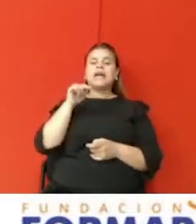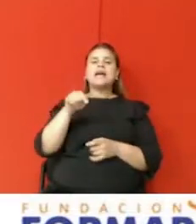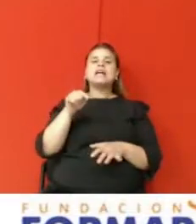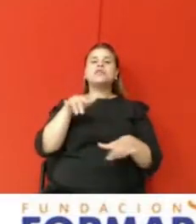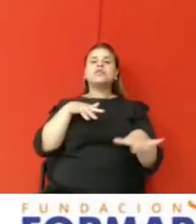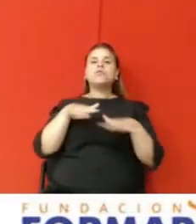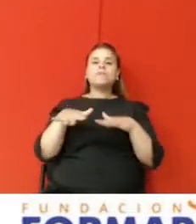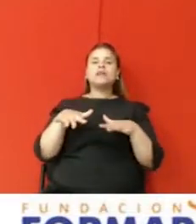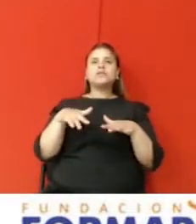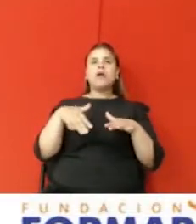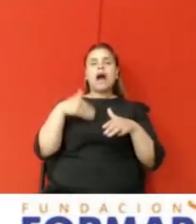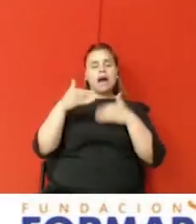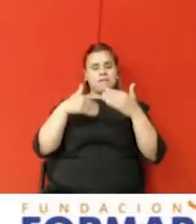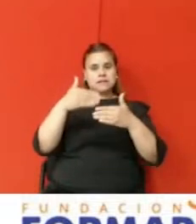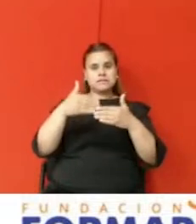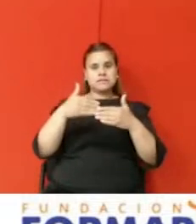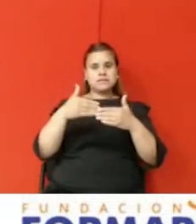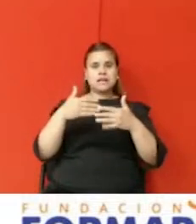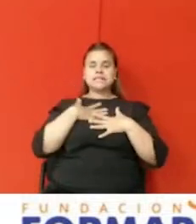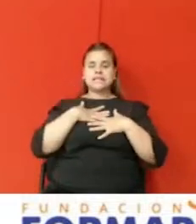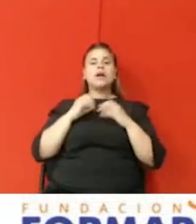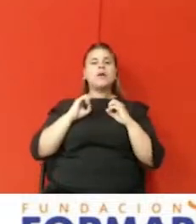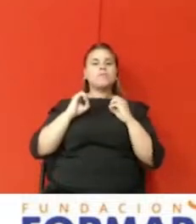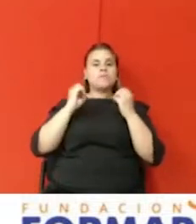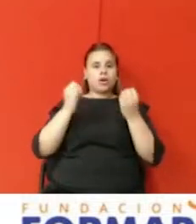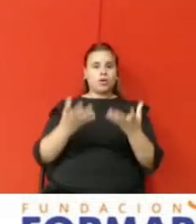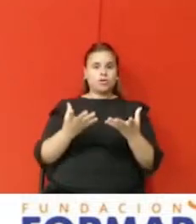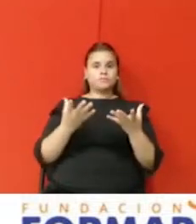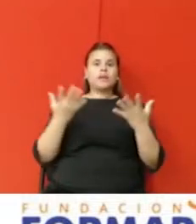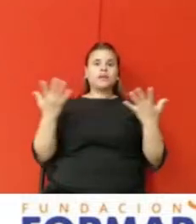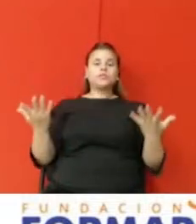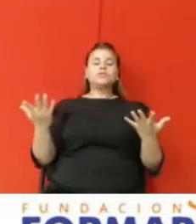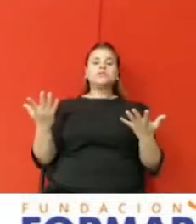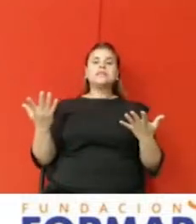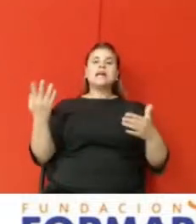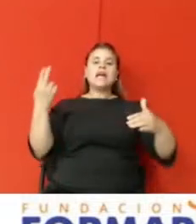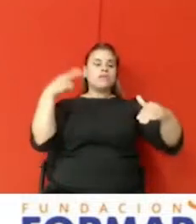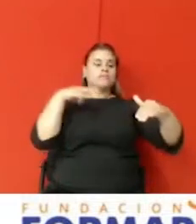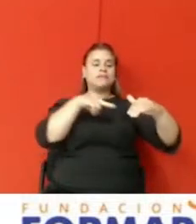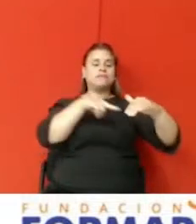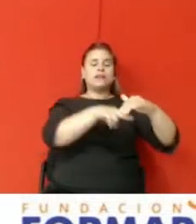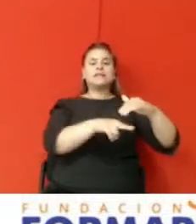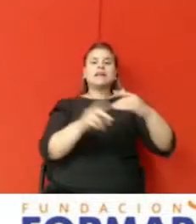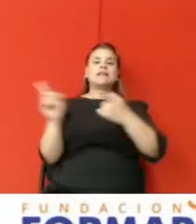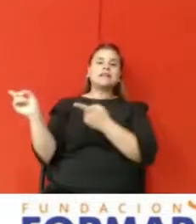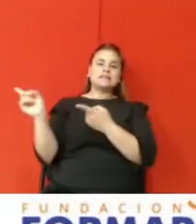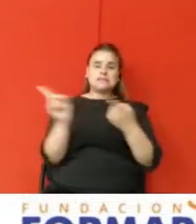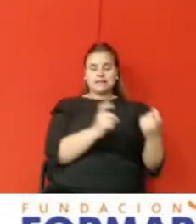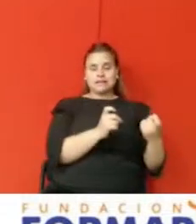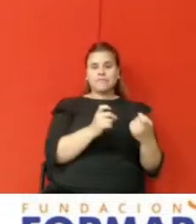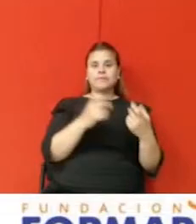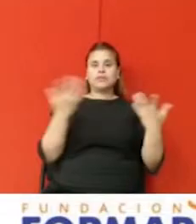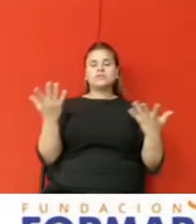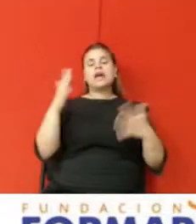mejoran su situación clínica y deben externarse. Esas externaciones muchas veces suceden en una